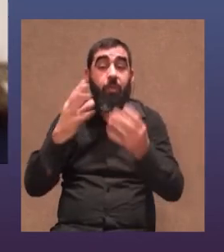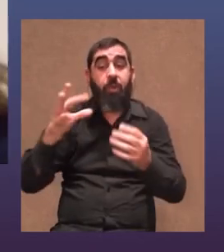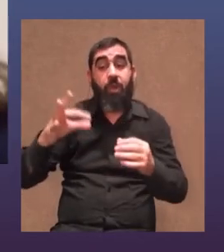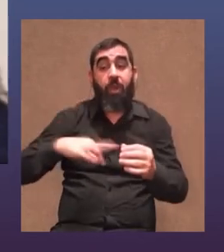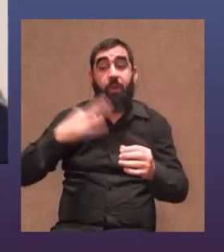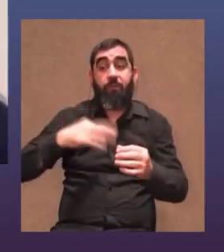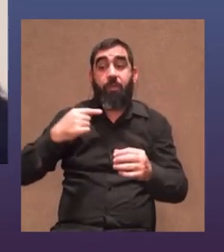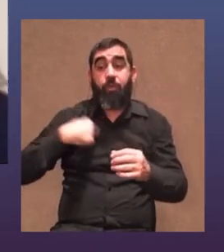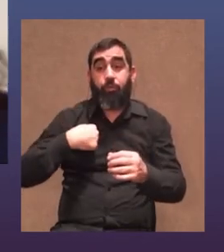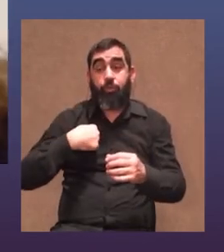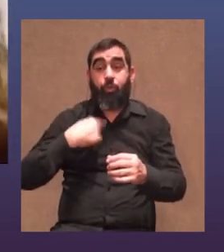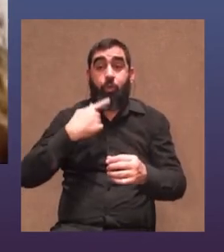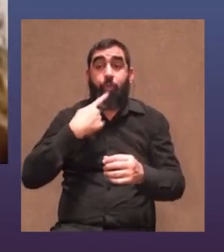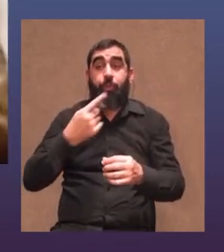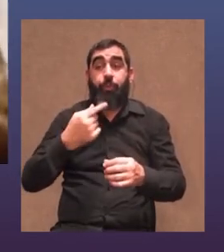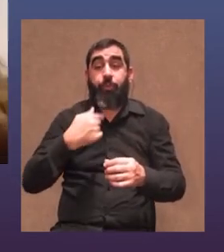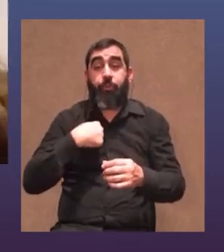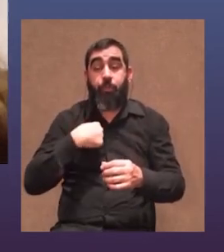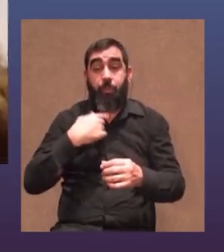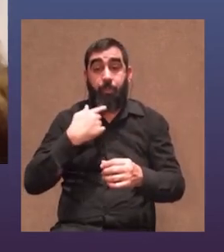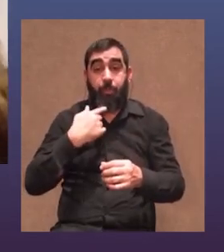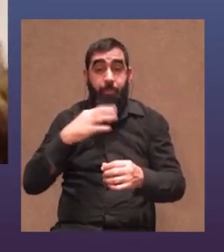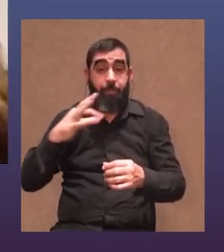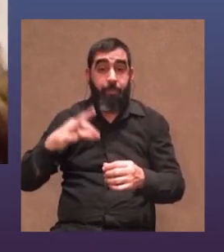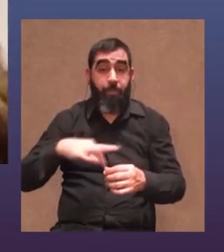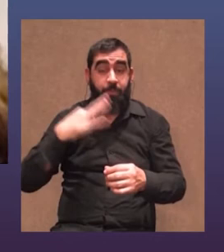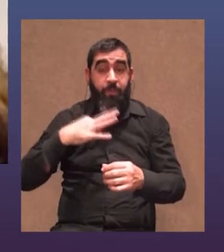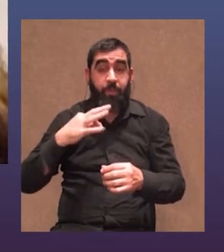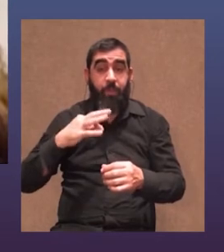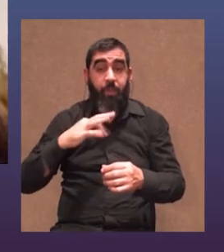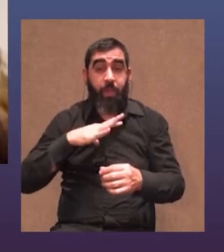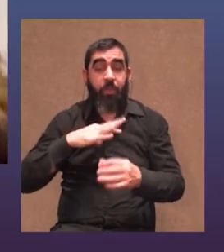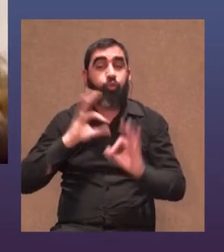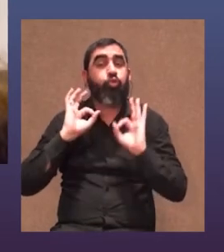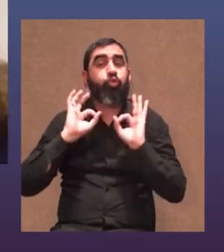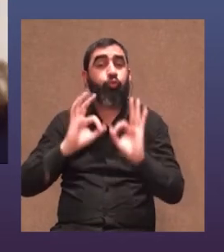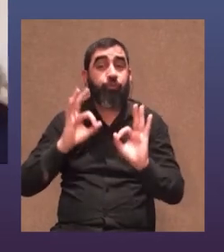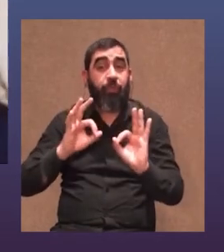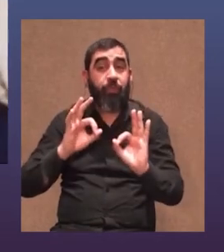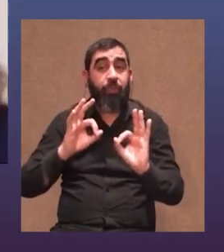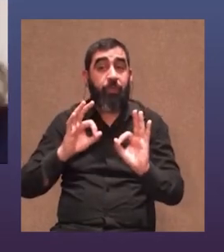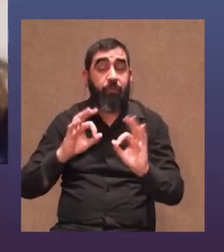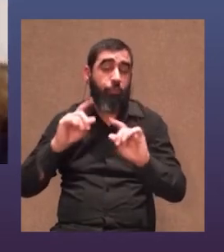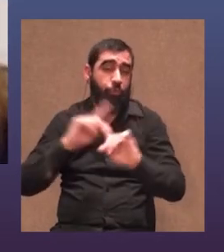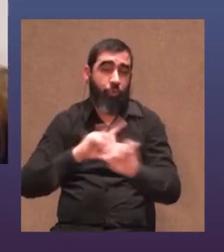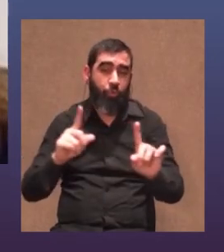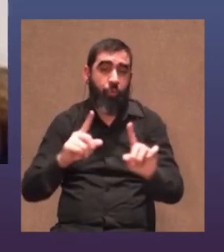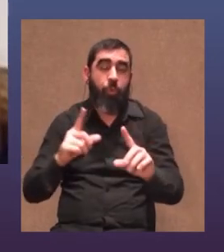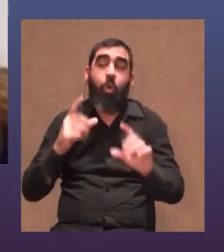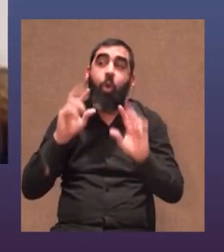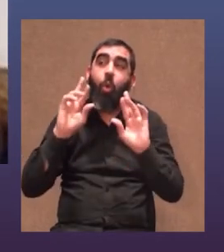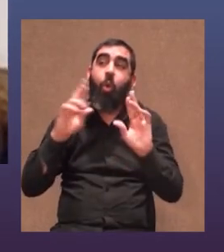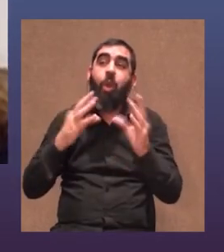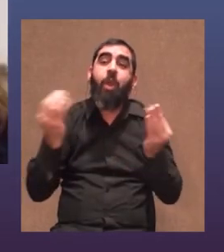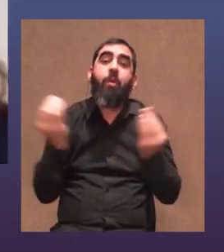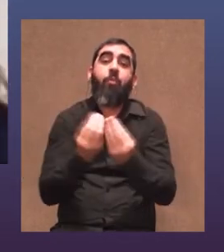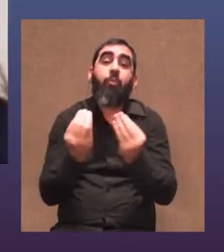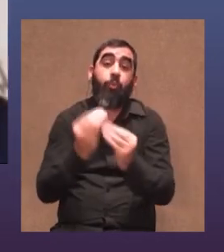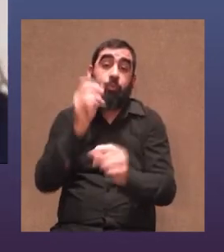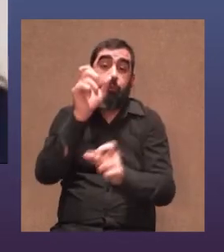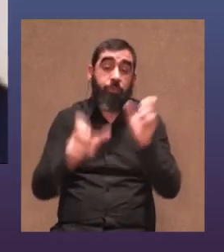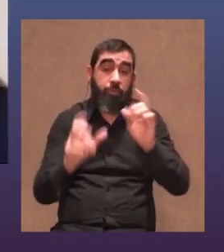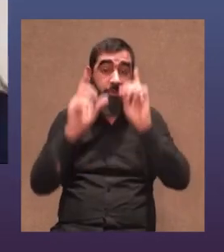mi vida no va a ser suficiente, así que espero que muchas personas también como